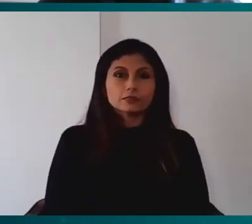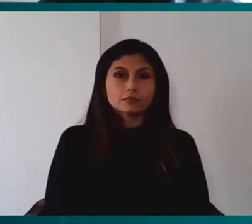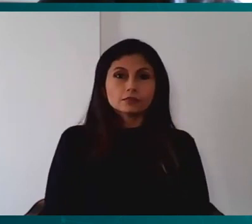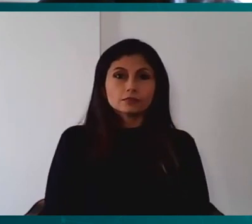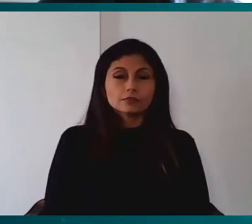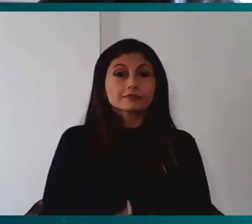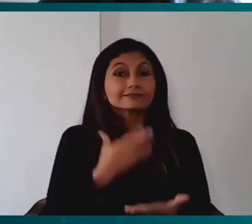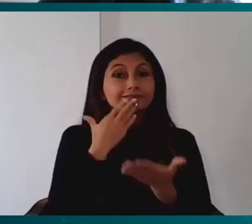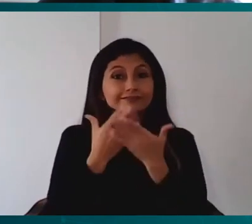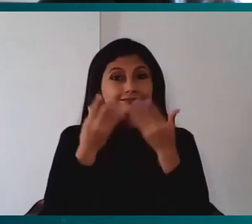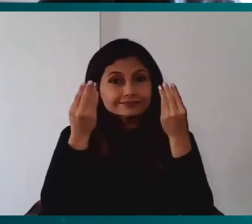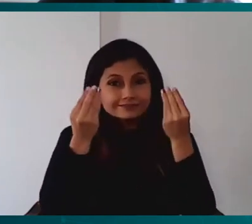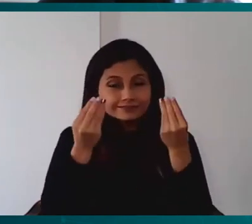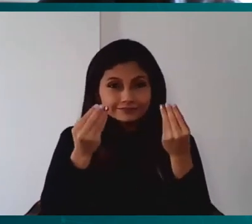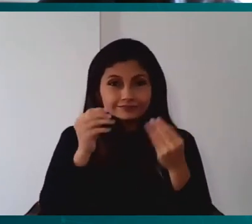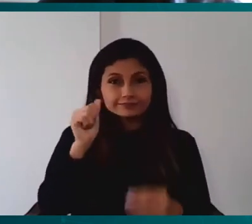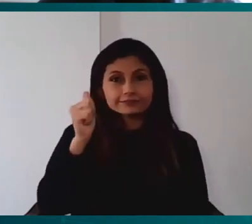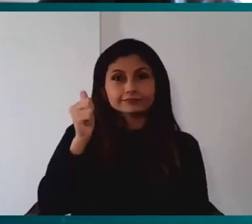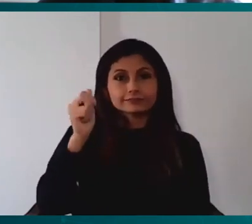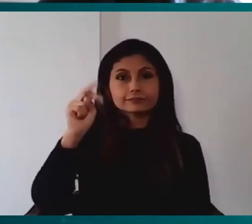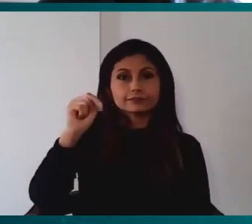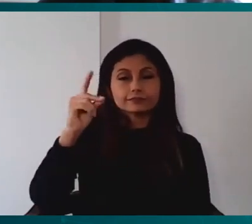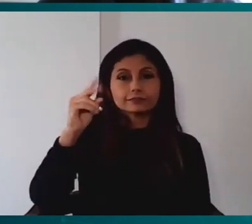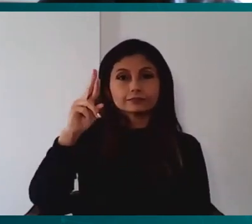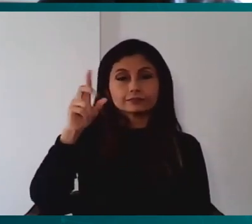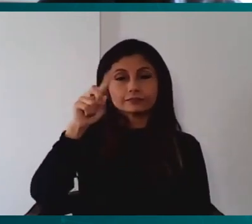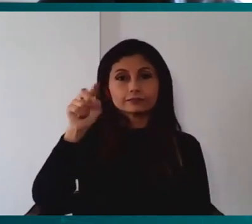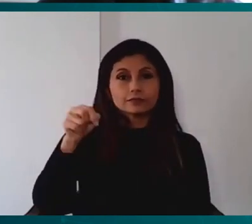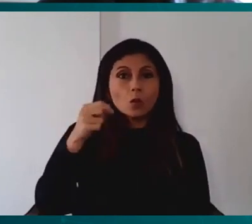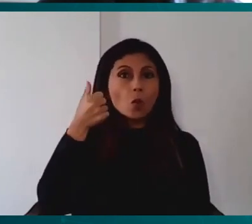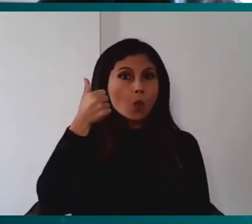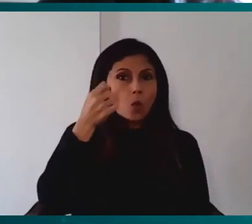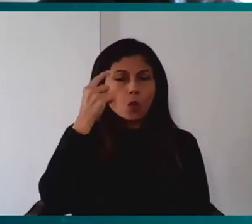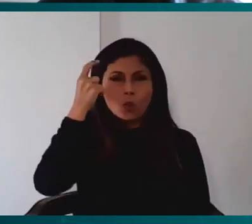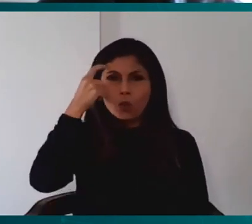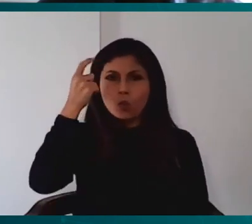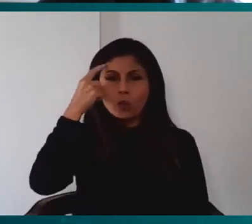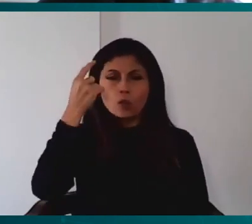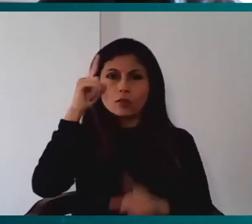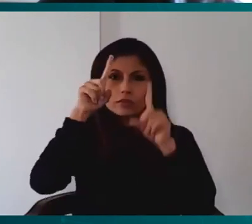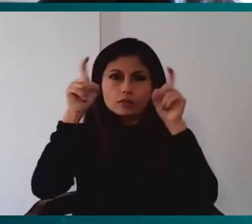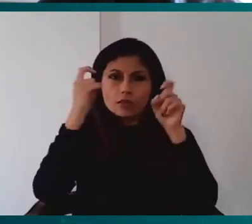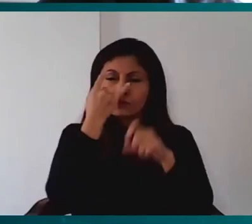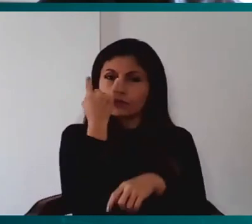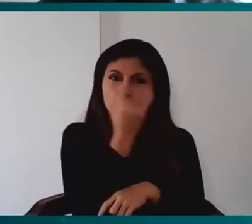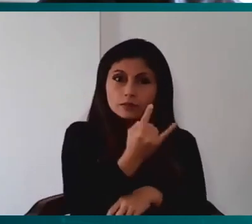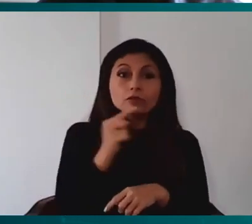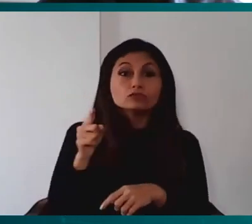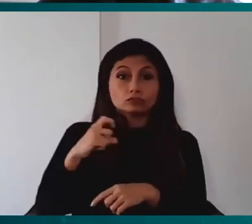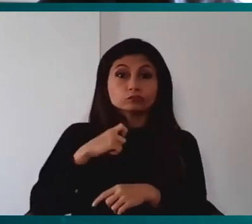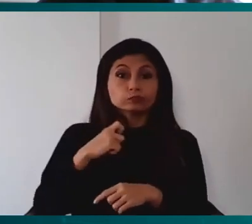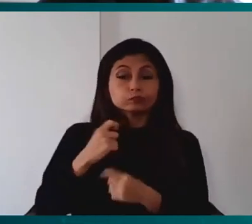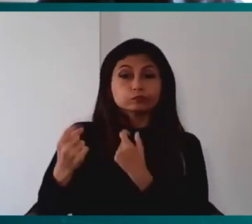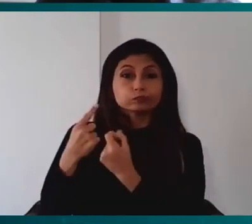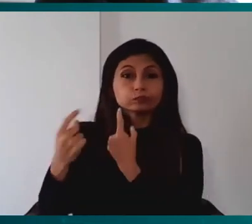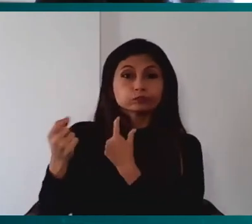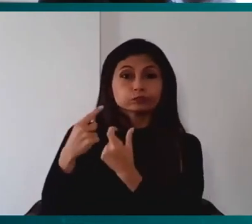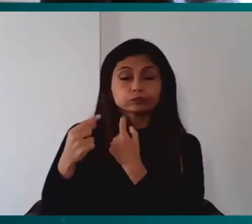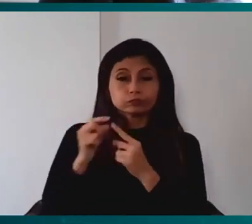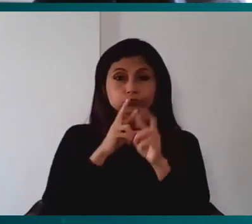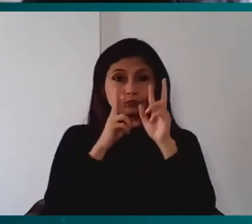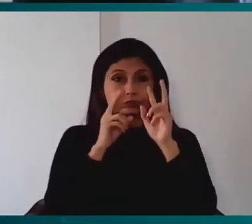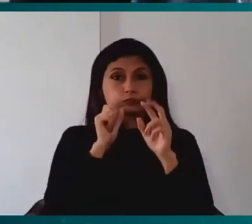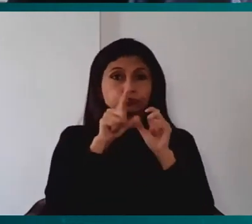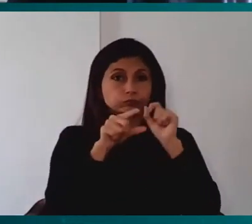Bueno, muchas gracias, Andrés. Súper interesante este tema. Está bien bacano. Tenemos una serie de preguntas por acá